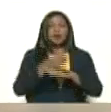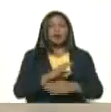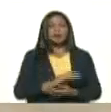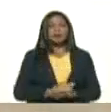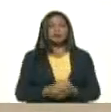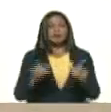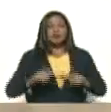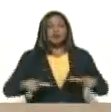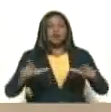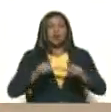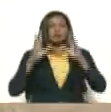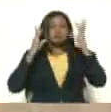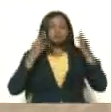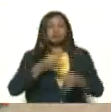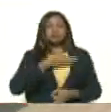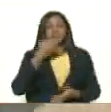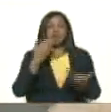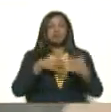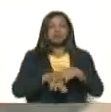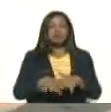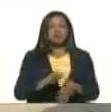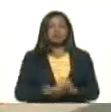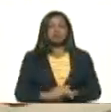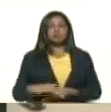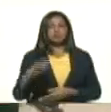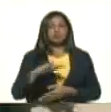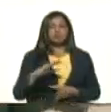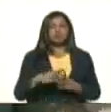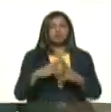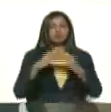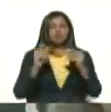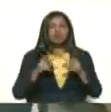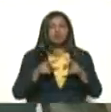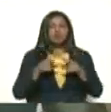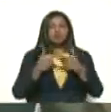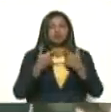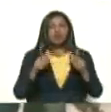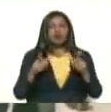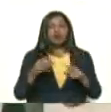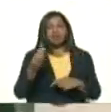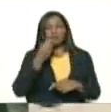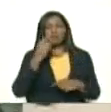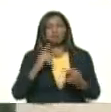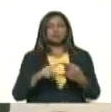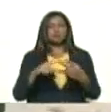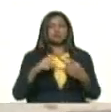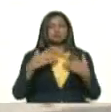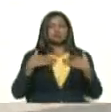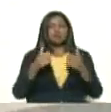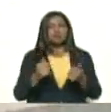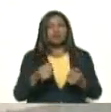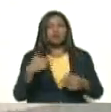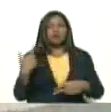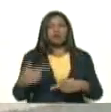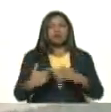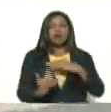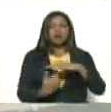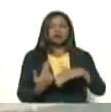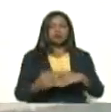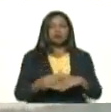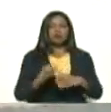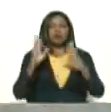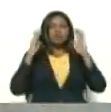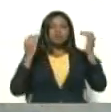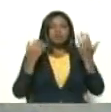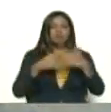al puesto de atención social integral, donde tiene toda la cobertura social, alimentación, salud, recreación, atención